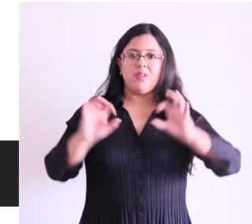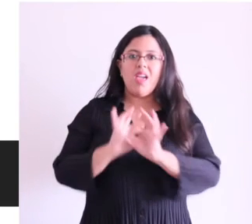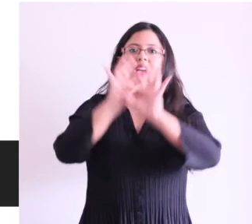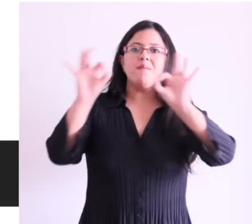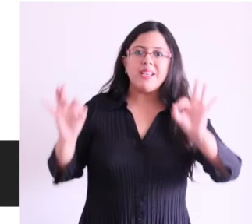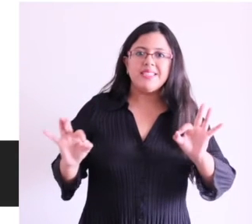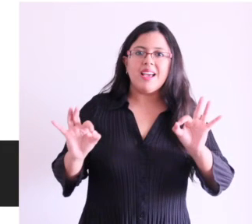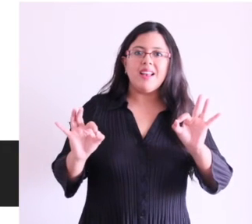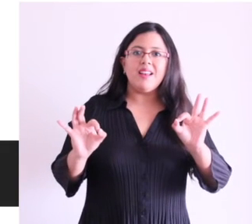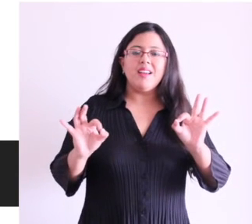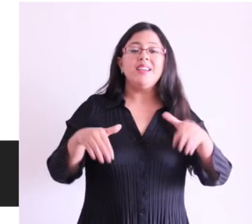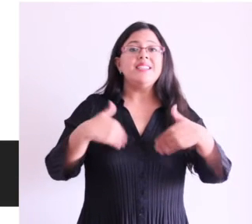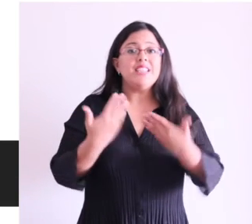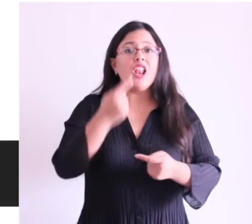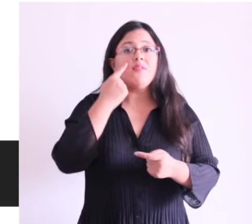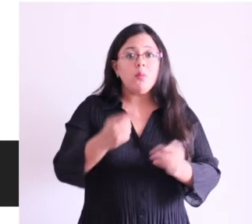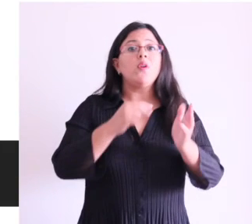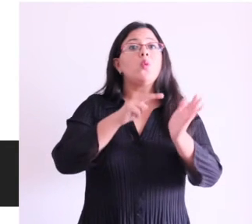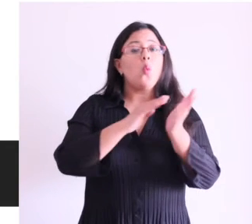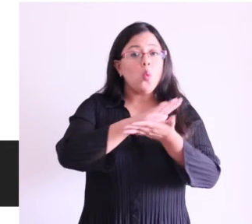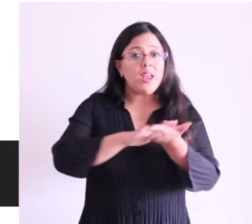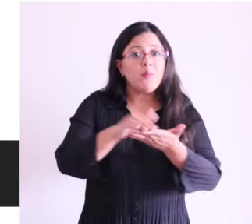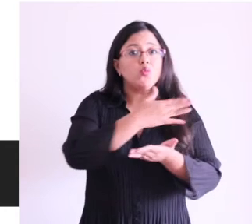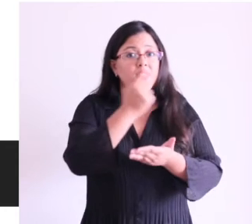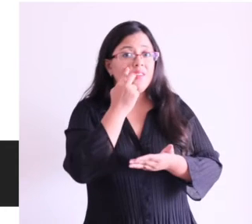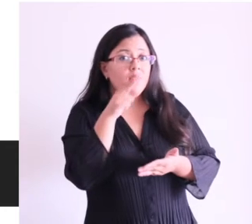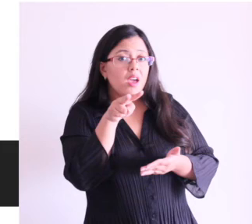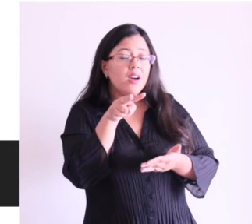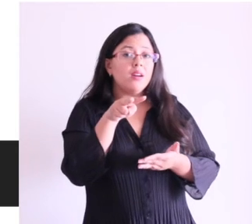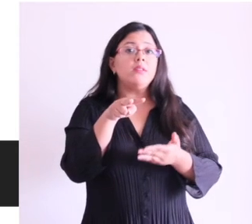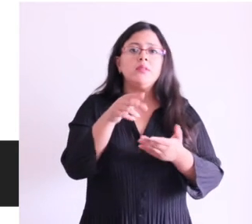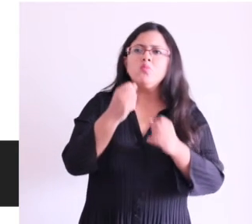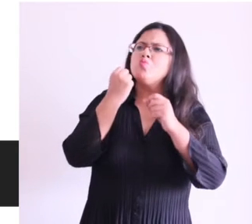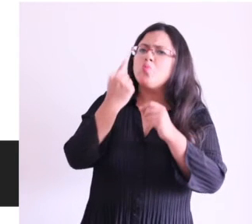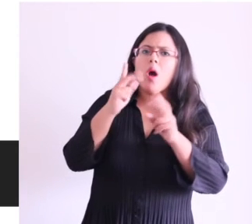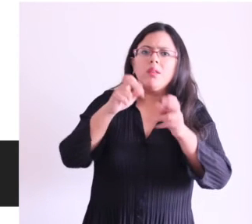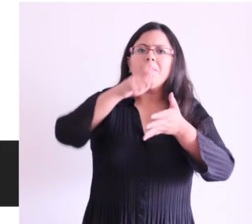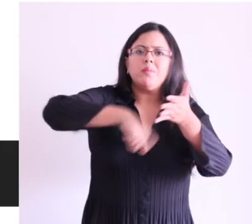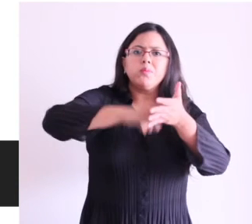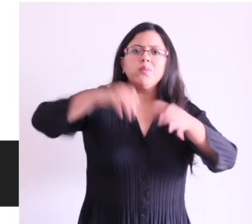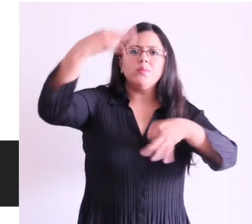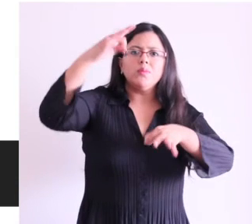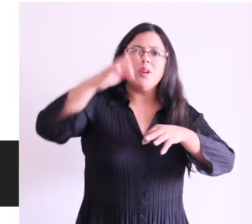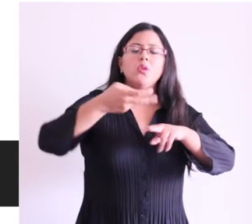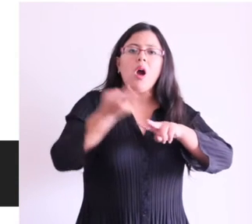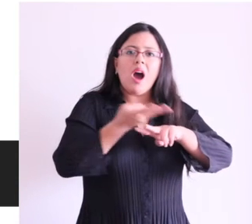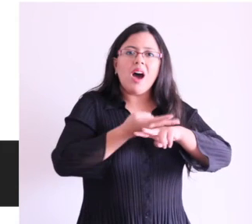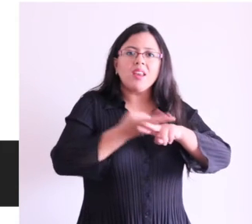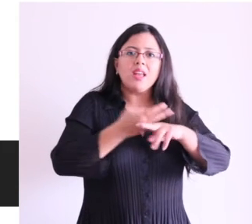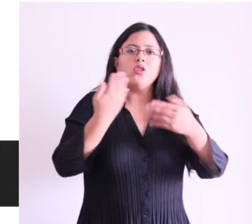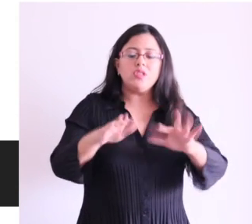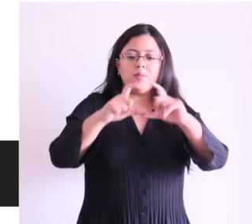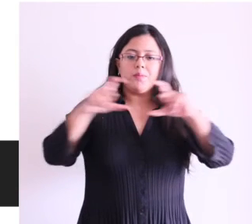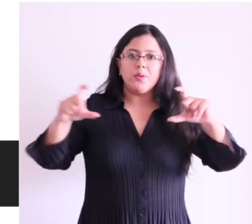especial que así los estipule, y vamos a revisar un ejemplo concreto. Acá ustedes pueden apreciar un contrato de arriendo